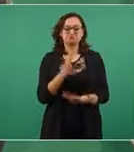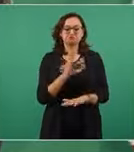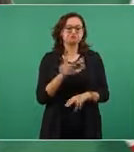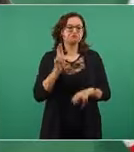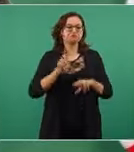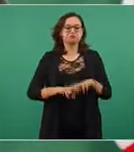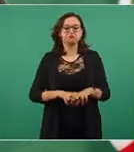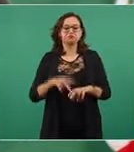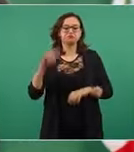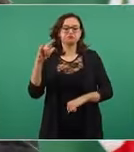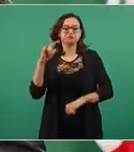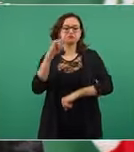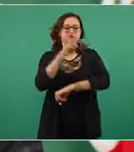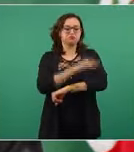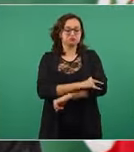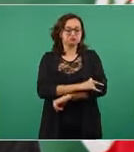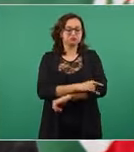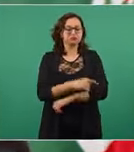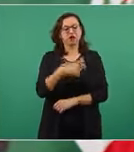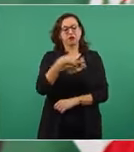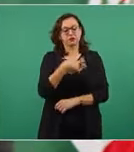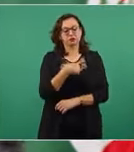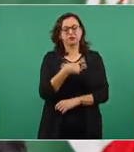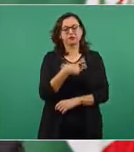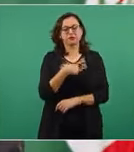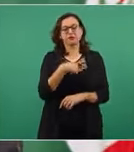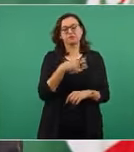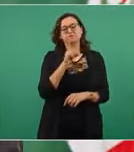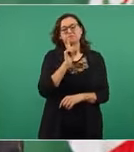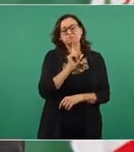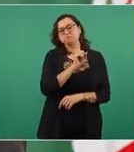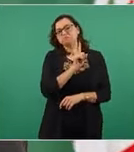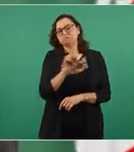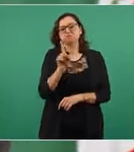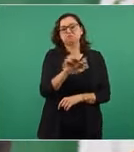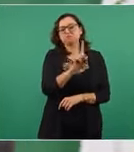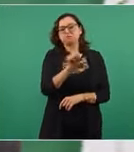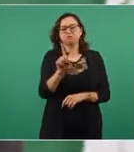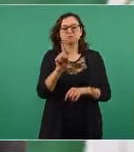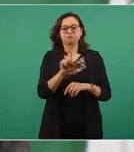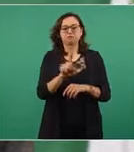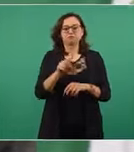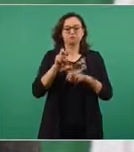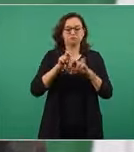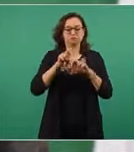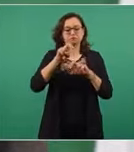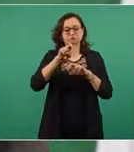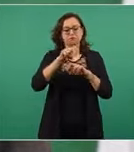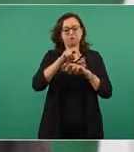aterrizamos y estaba en la puerta, ya cuando salí, con papel.